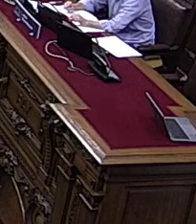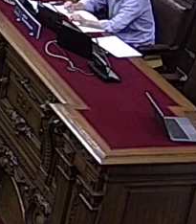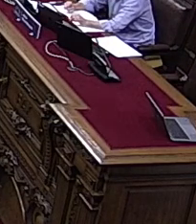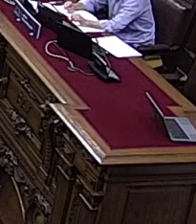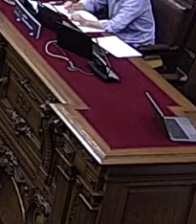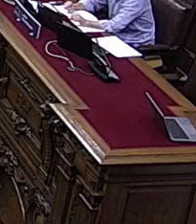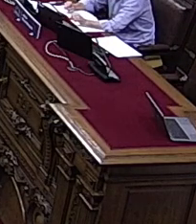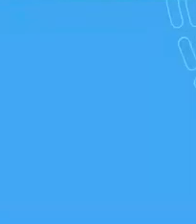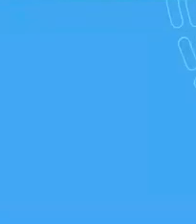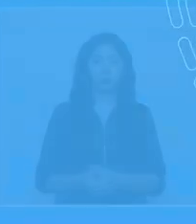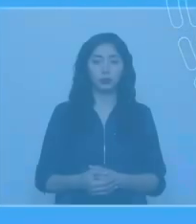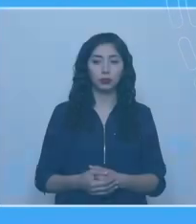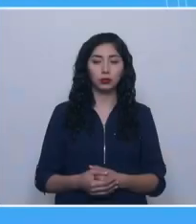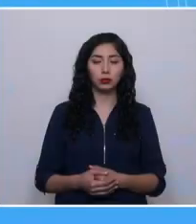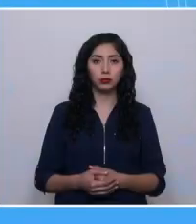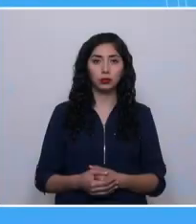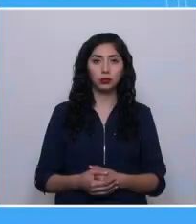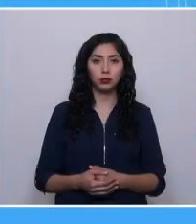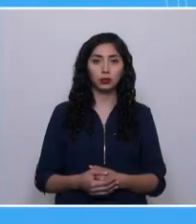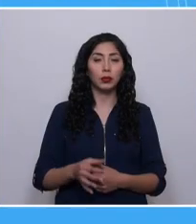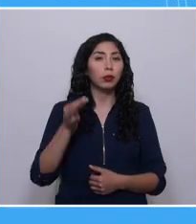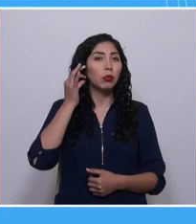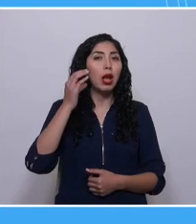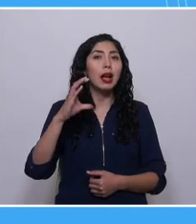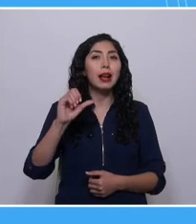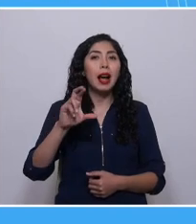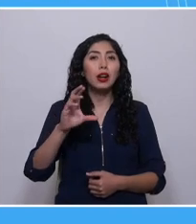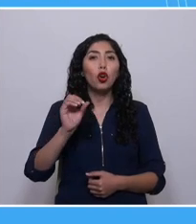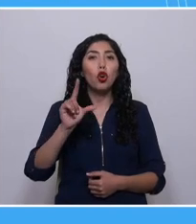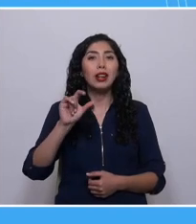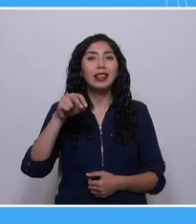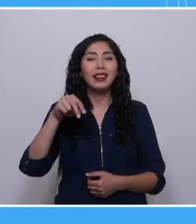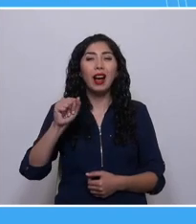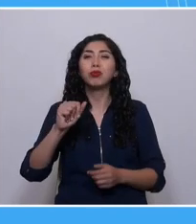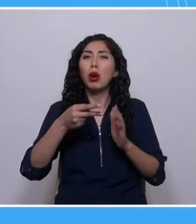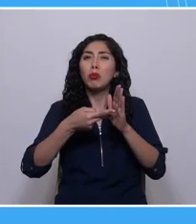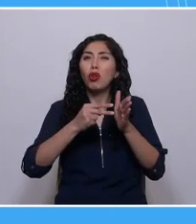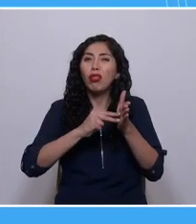Convencional Carolina Sepúlveda, inténtelo una vez más, por favor, porque al ingresar